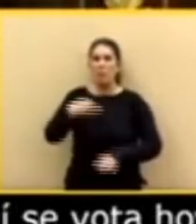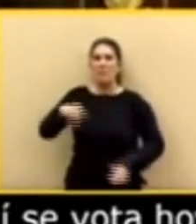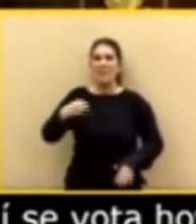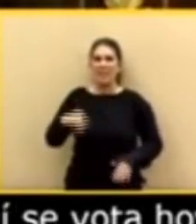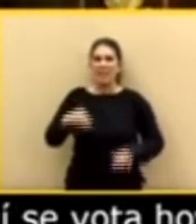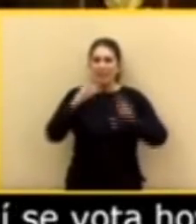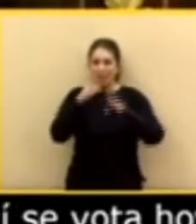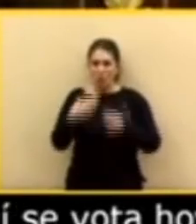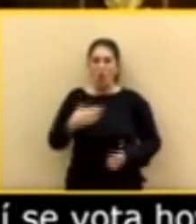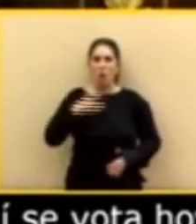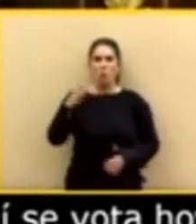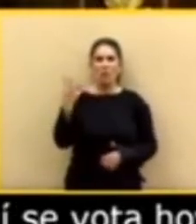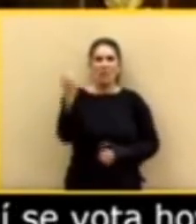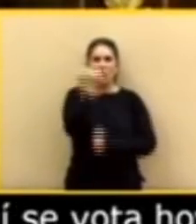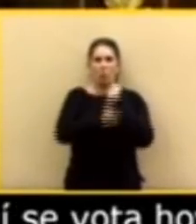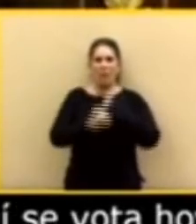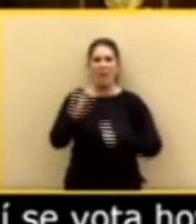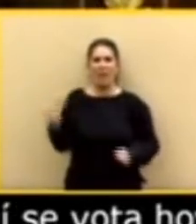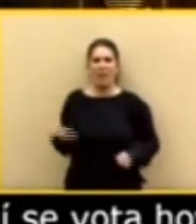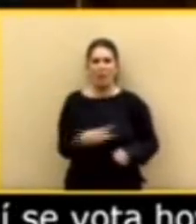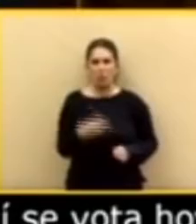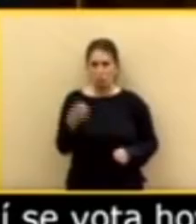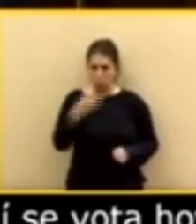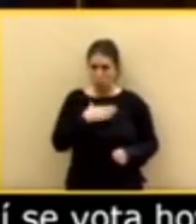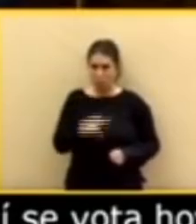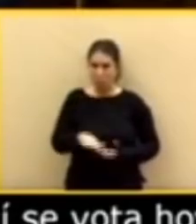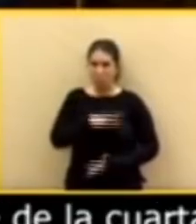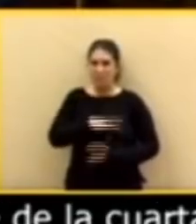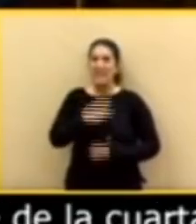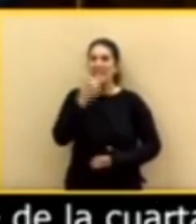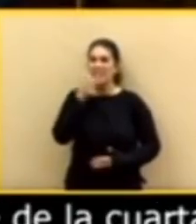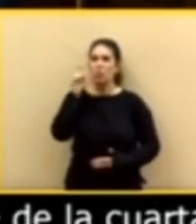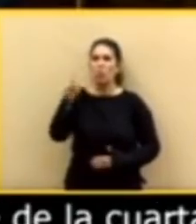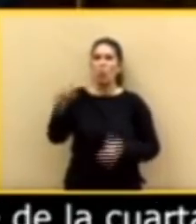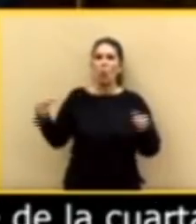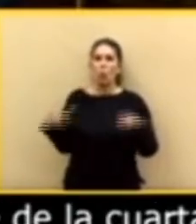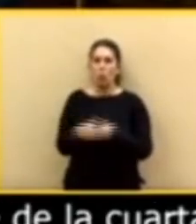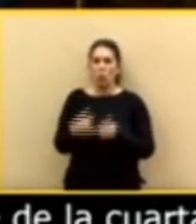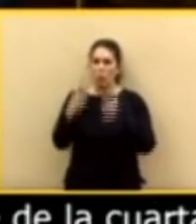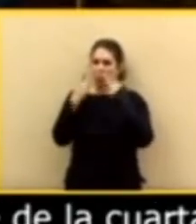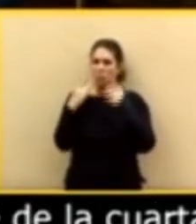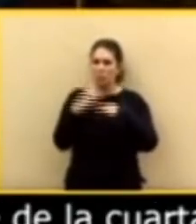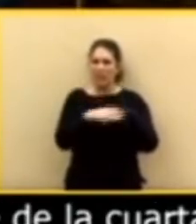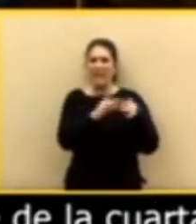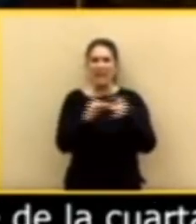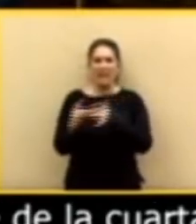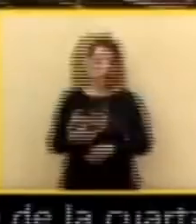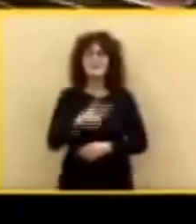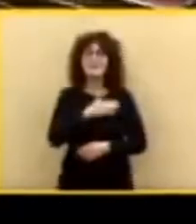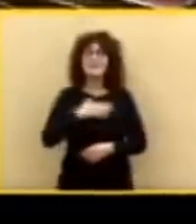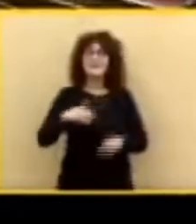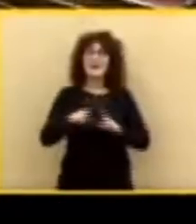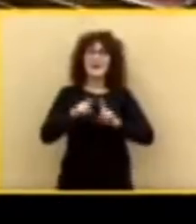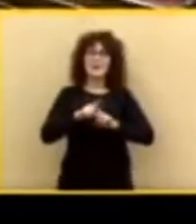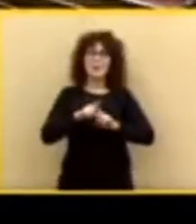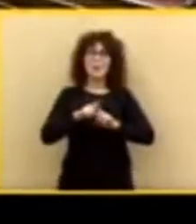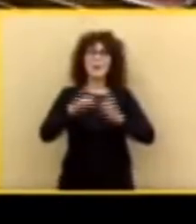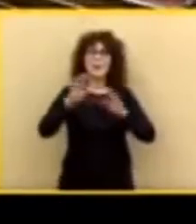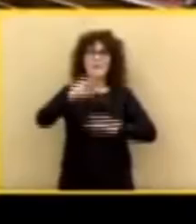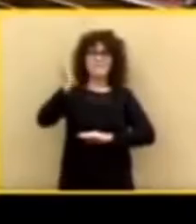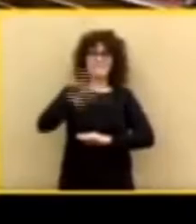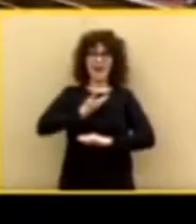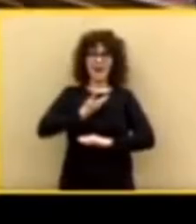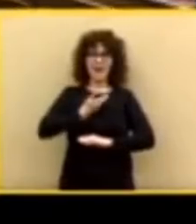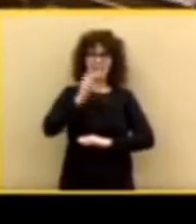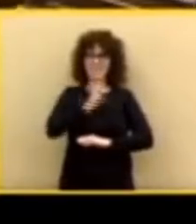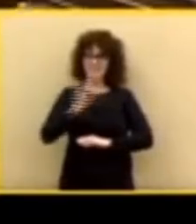y expresarlo de manera categórica, y hay una parte, evidentemente, dentro del Partido Popular que le hubiera gustado eso, o bien esperar para ver exactamente cuál